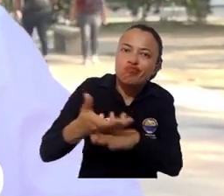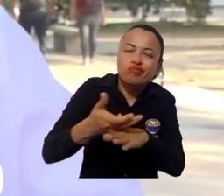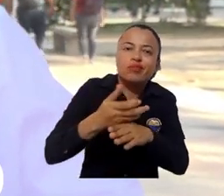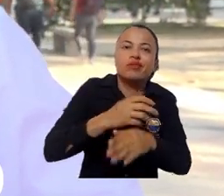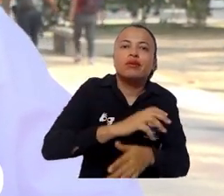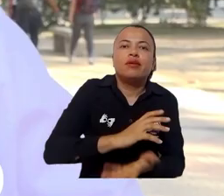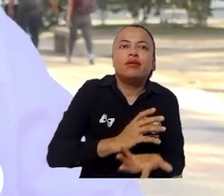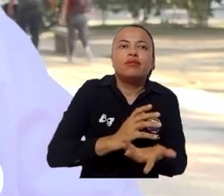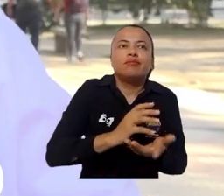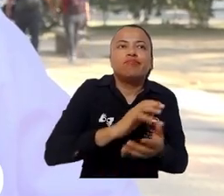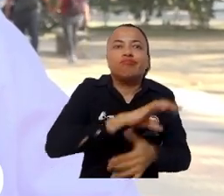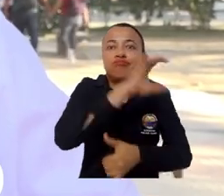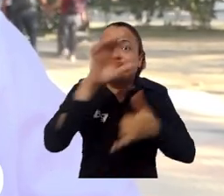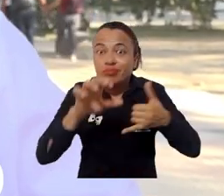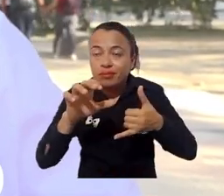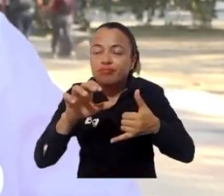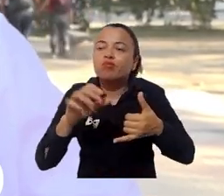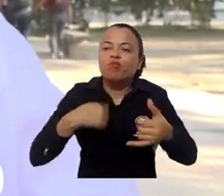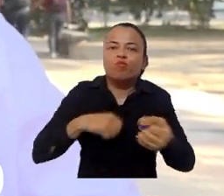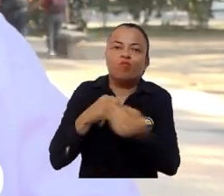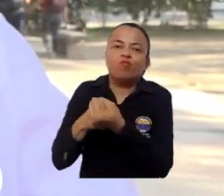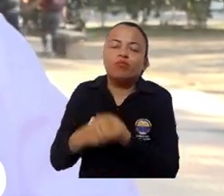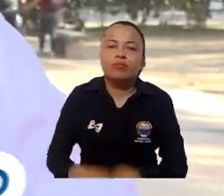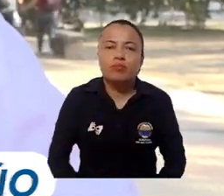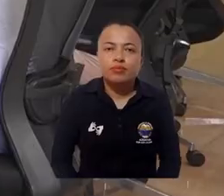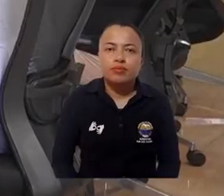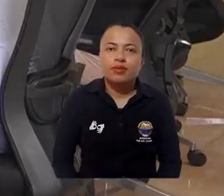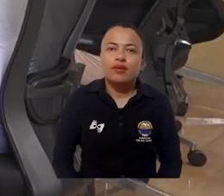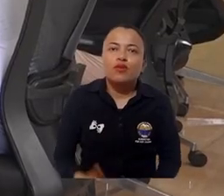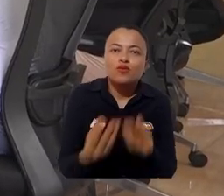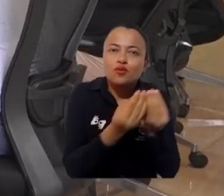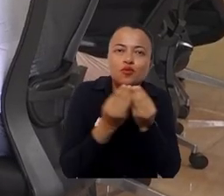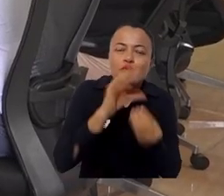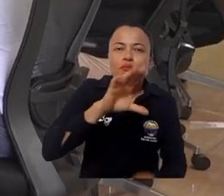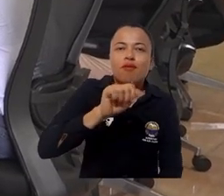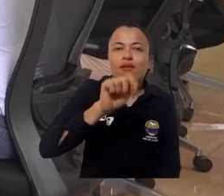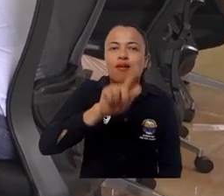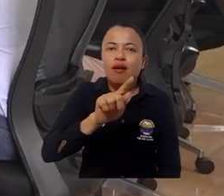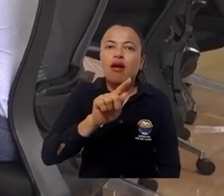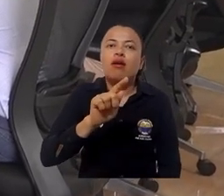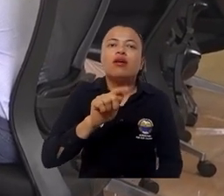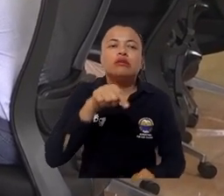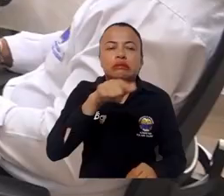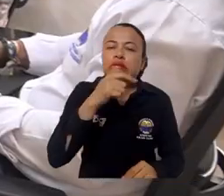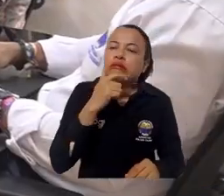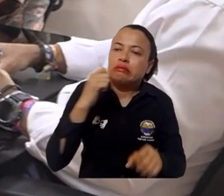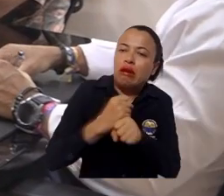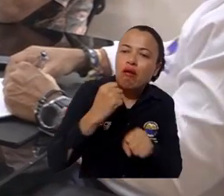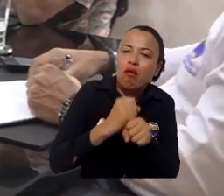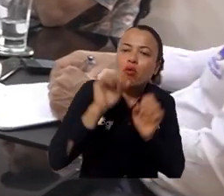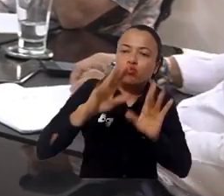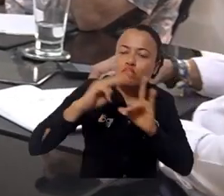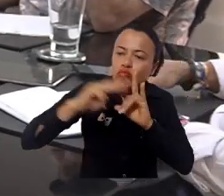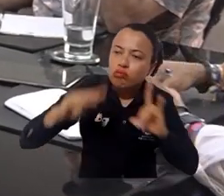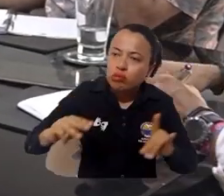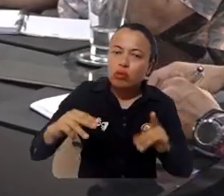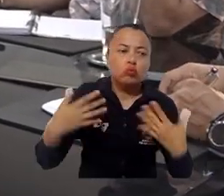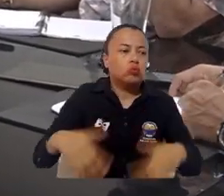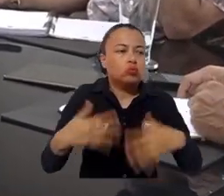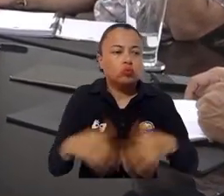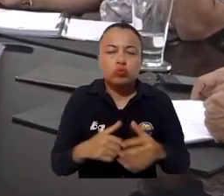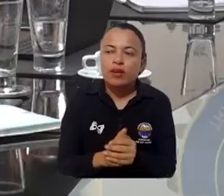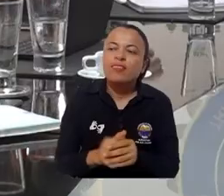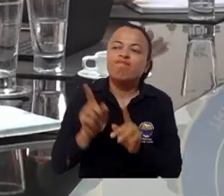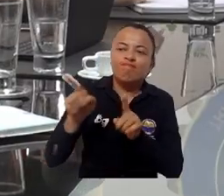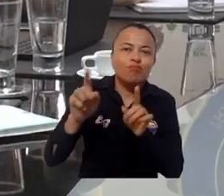al aporte que hace la universidad a todo el Caribe. Los miembros de la CAF destacaron la labor que se viene realizando desde la Alma